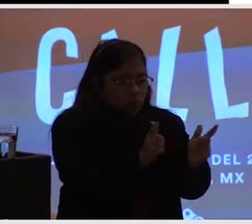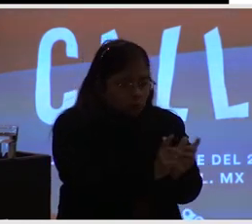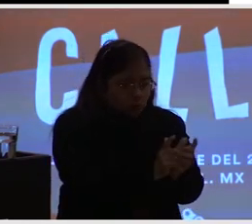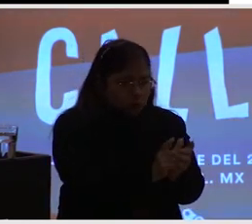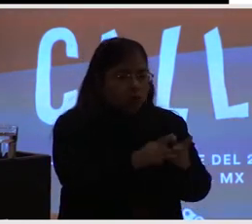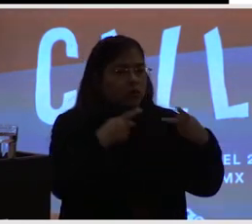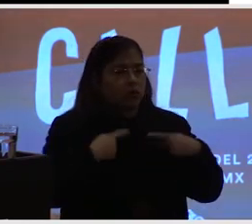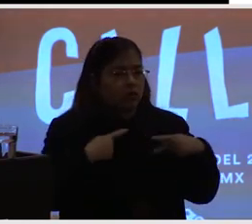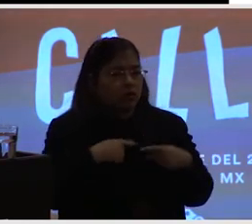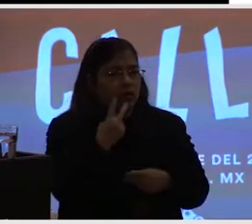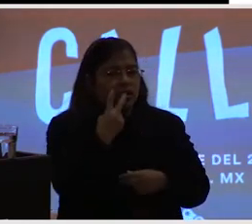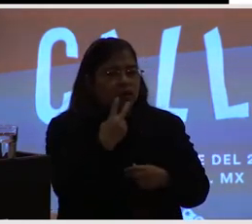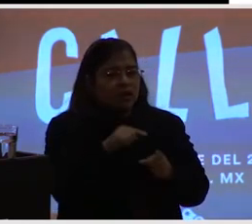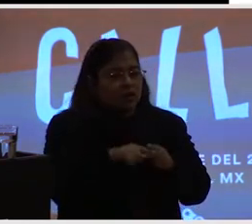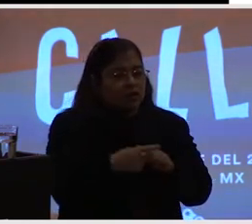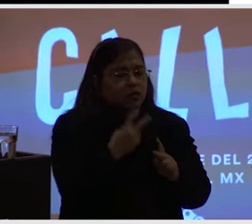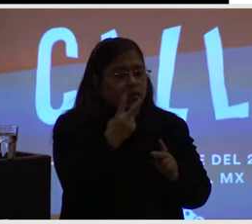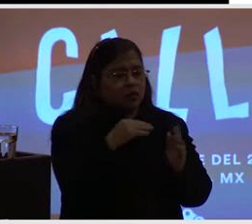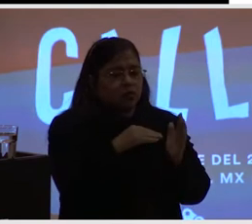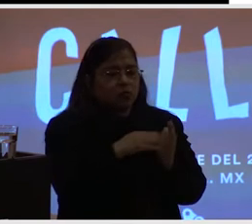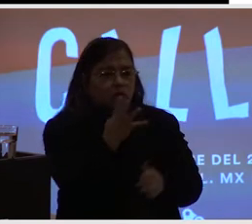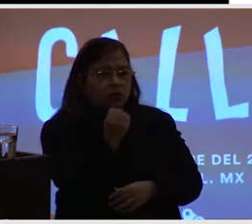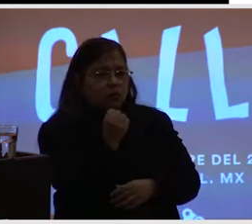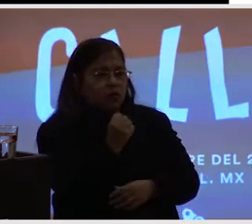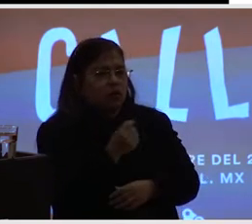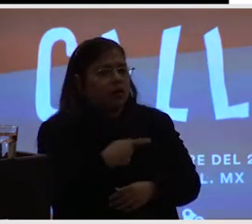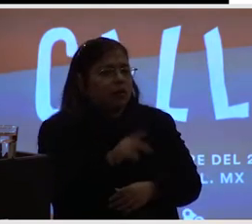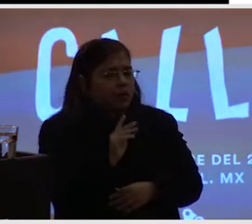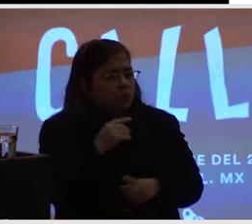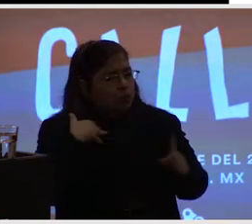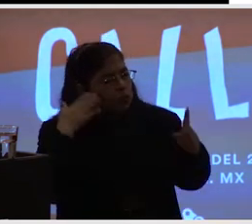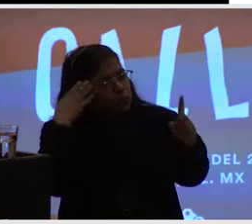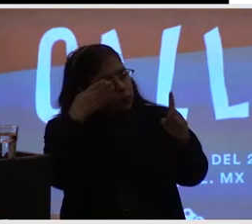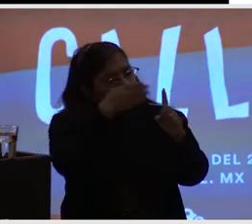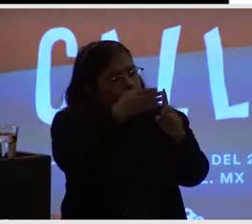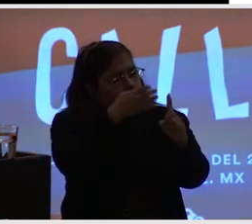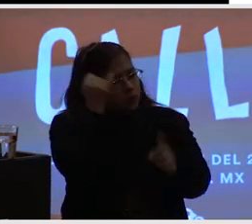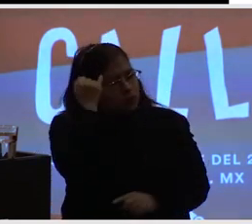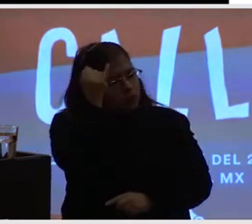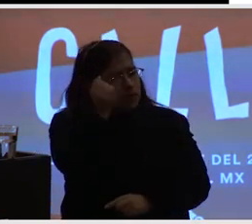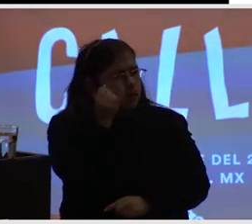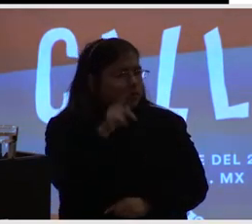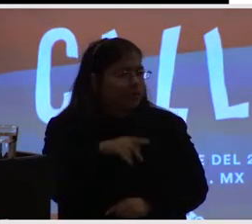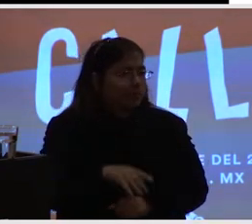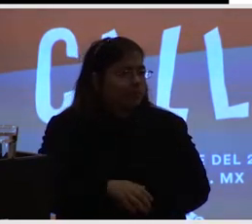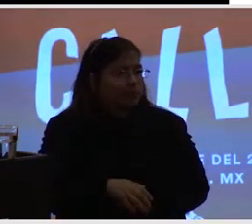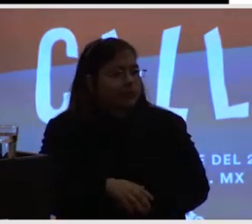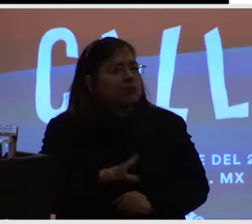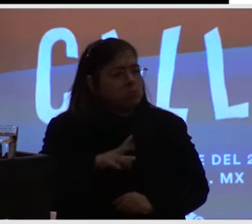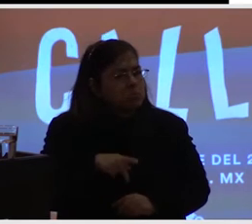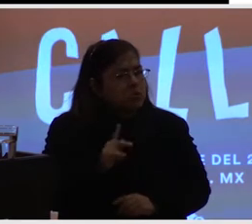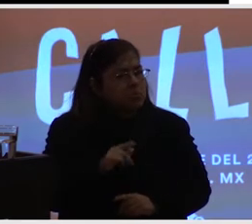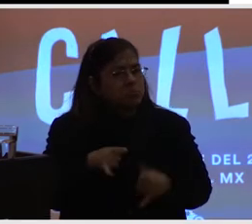que nació en el 2009 y nació con una idea es es una historia interesante